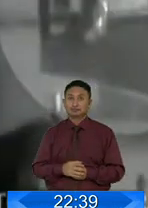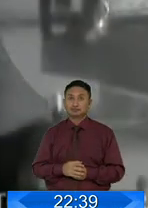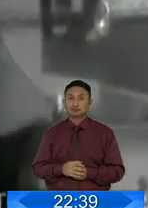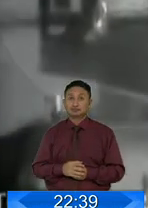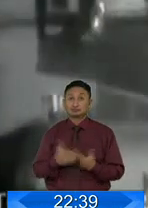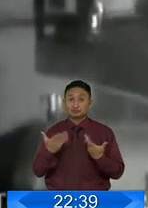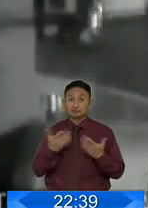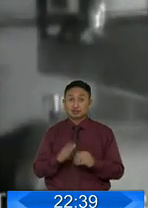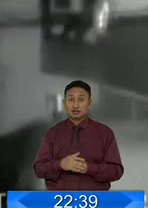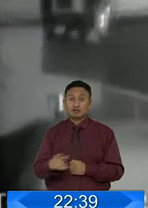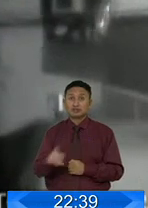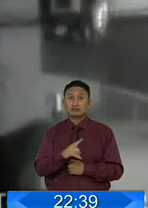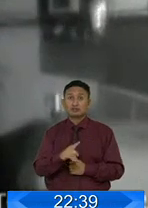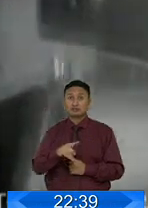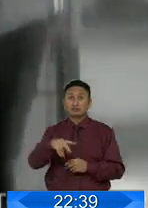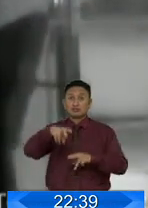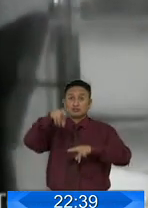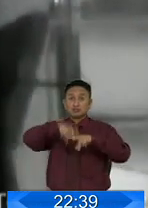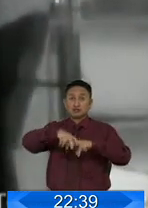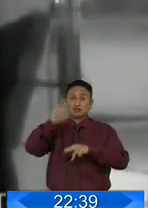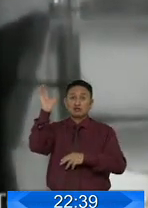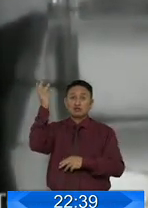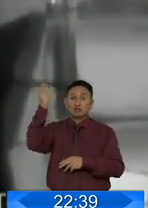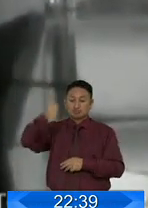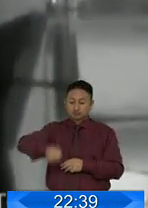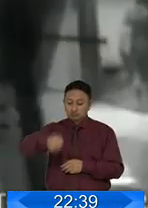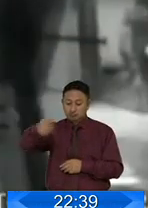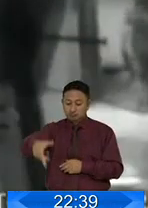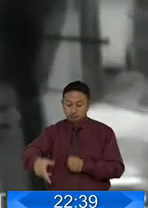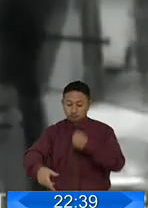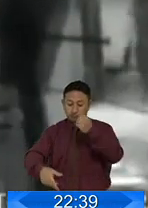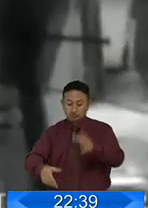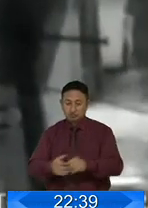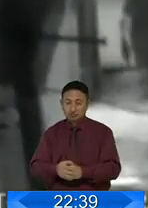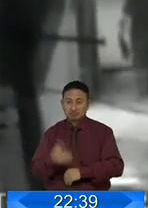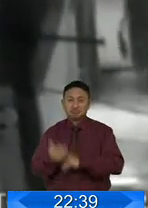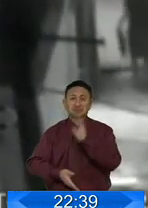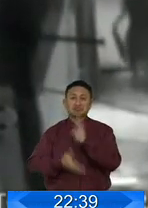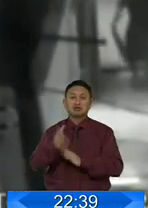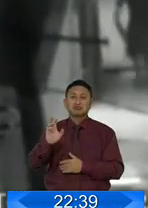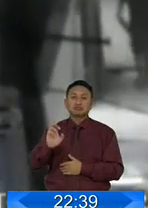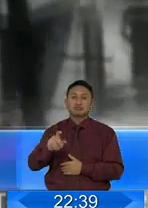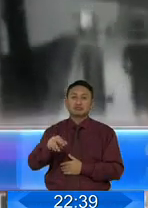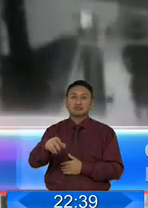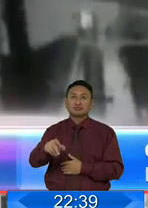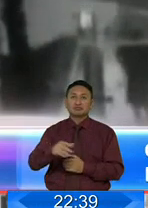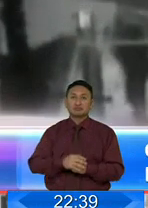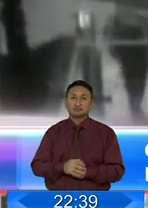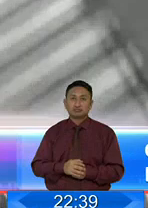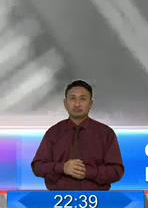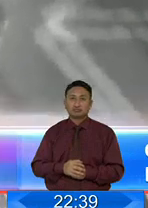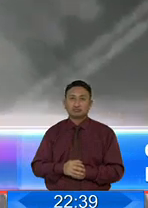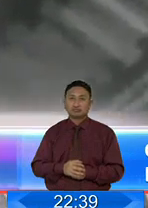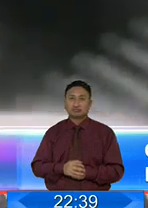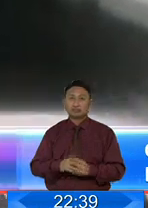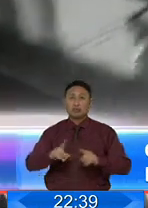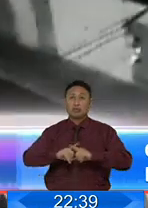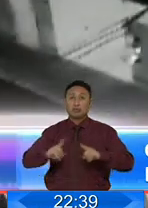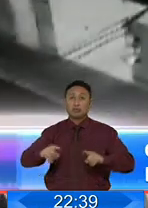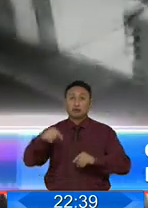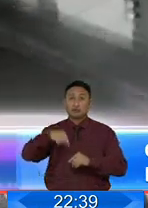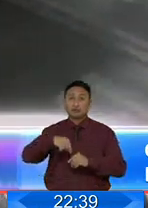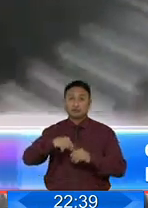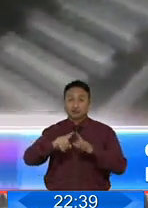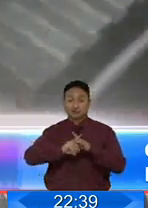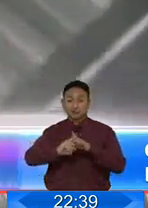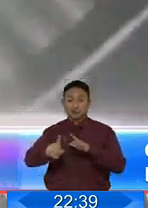Luego de llevarse una silla y un foco, los sujetos se fueron caminando del sitio. Sin embargo, mientras